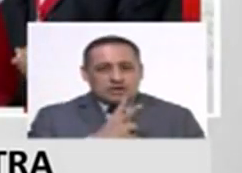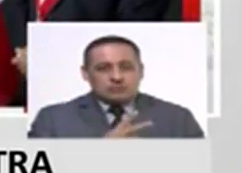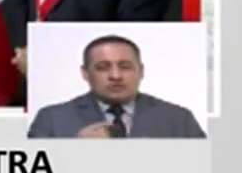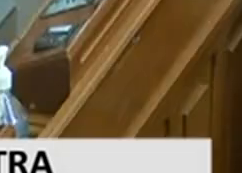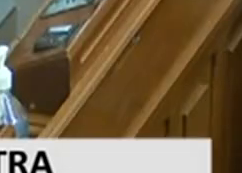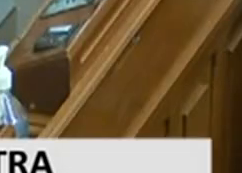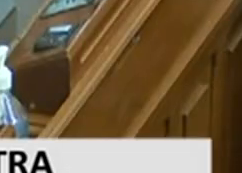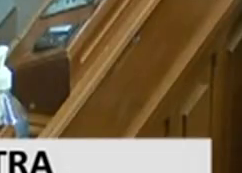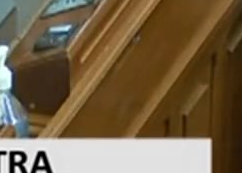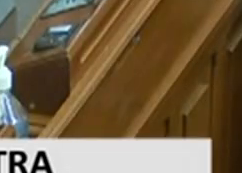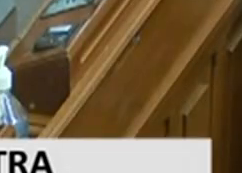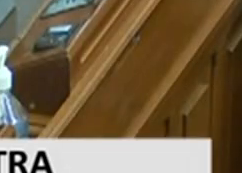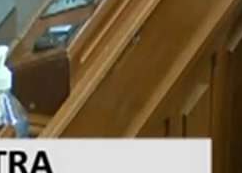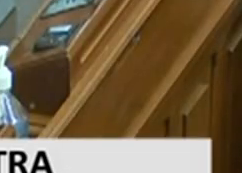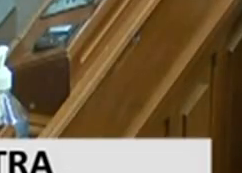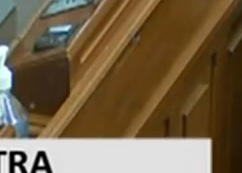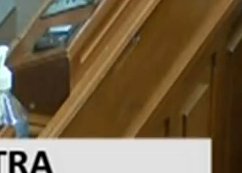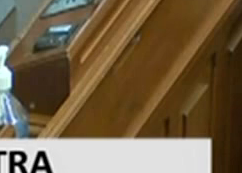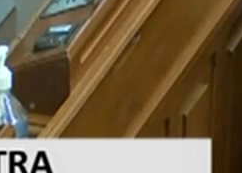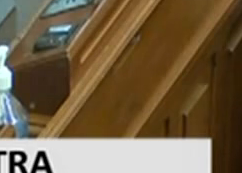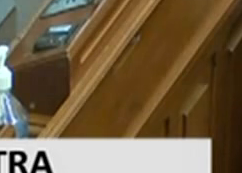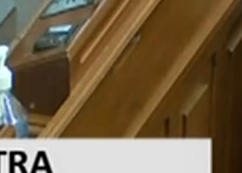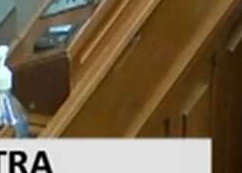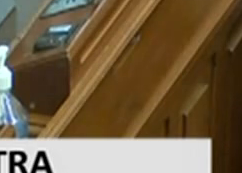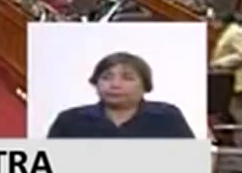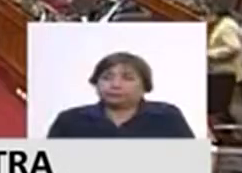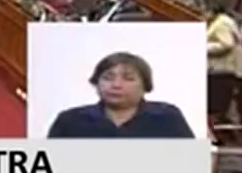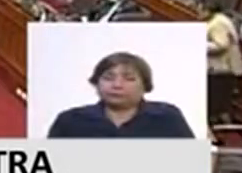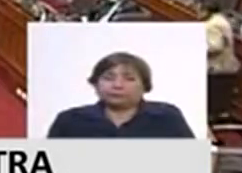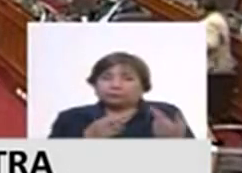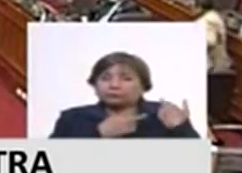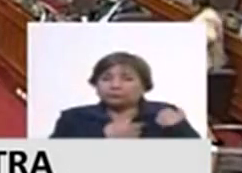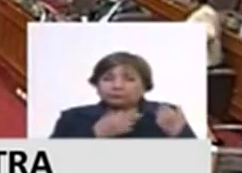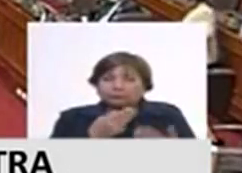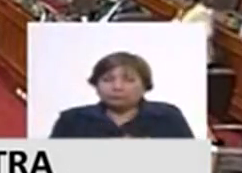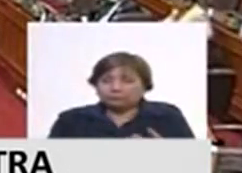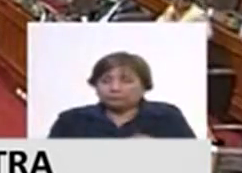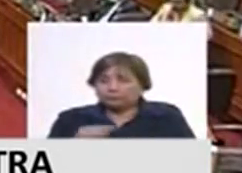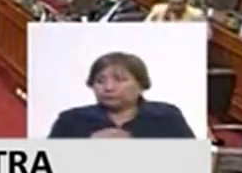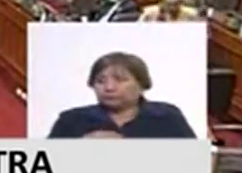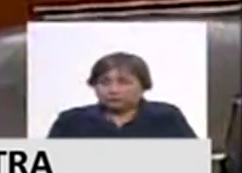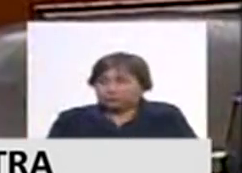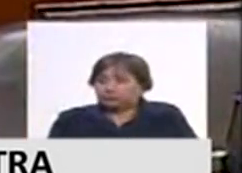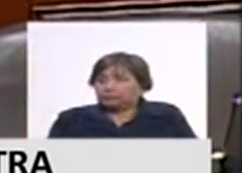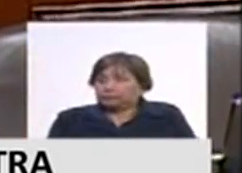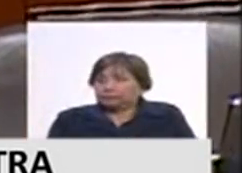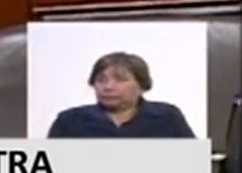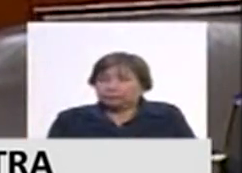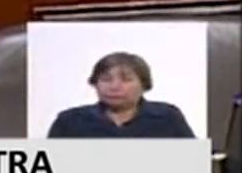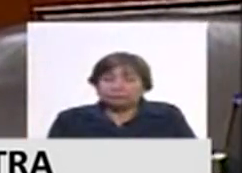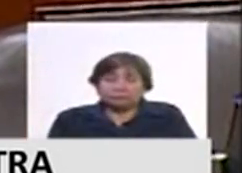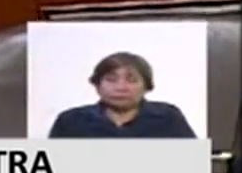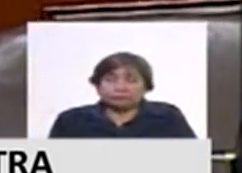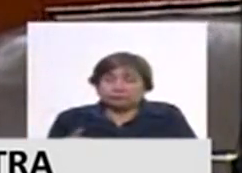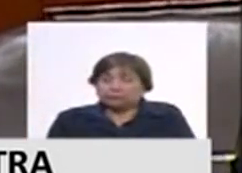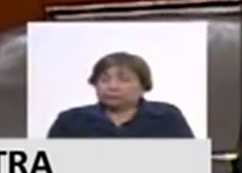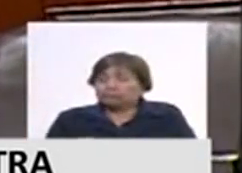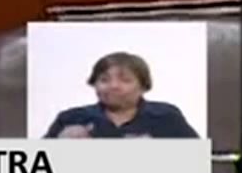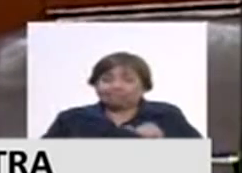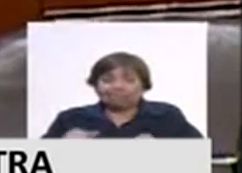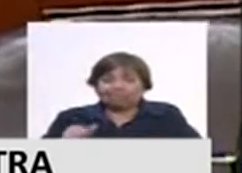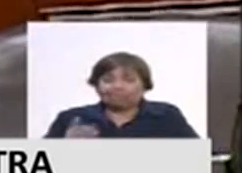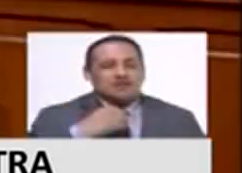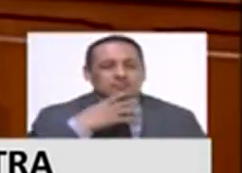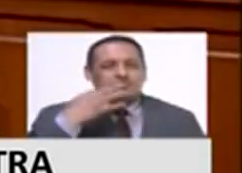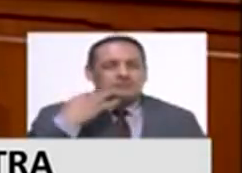Zoom. El punto más importante de la agenda parlamentaria, sin lugar a dudas, era el debate de la moción de censura contra el ministro